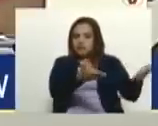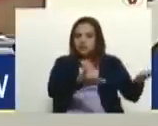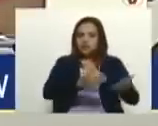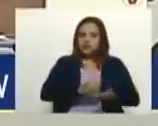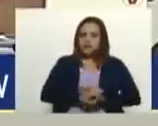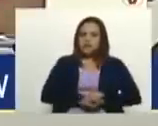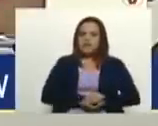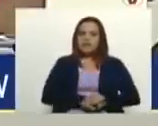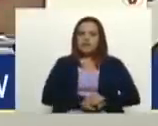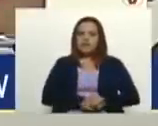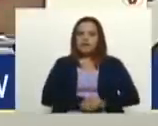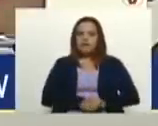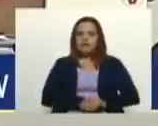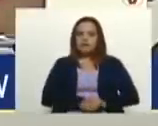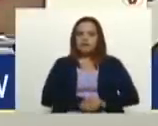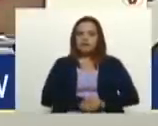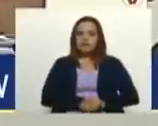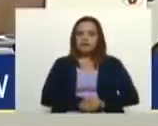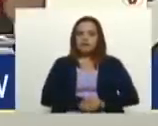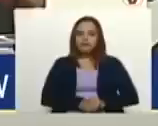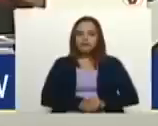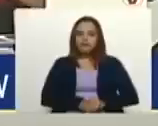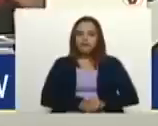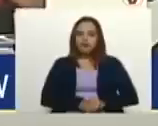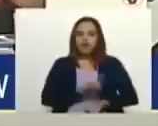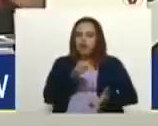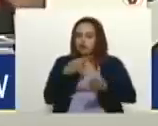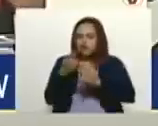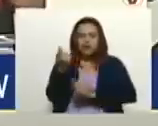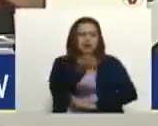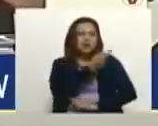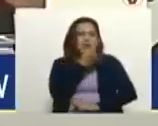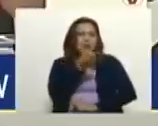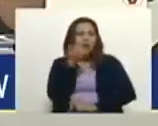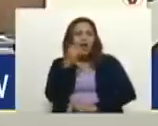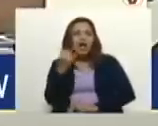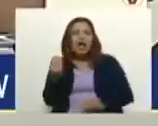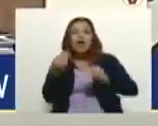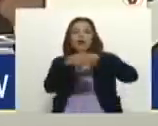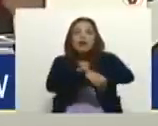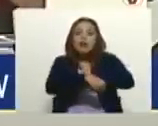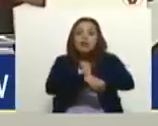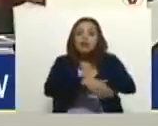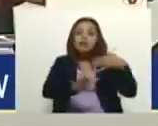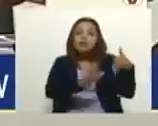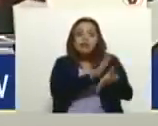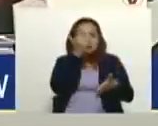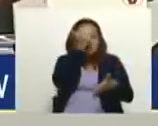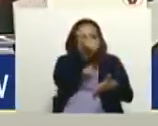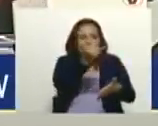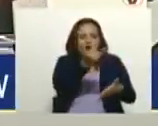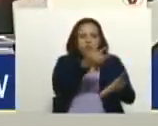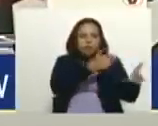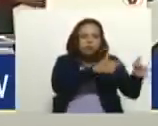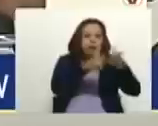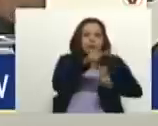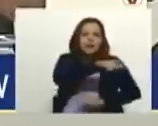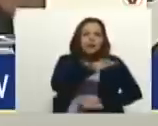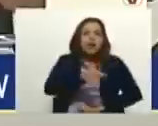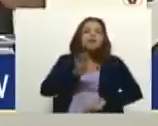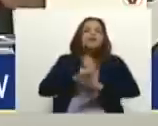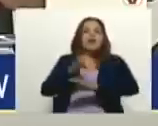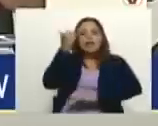Era de Primera Justicia. Entonces todos ellos están complicados en esa misma trama, porque acuérdate que la